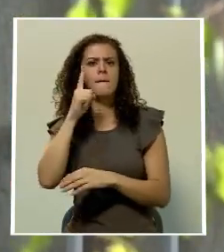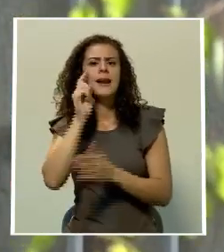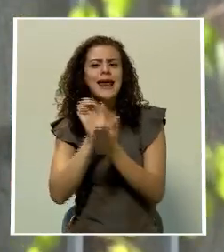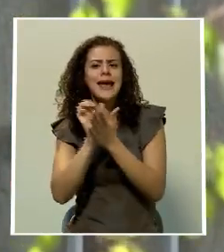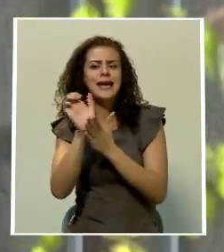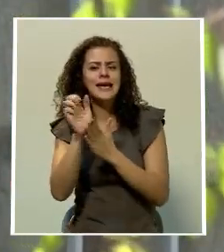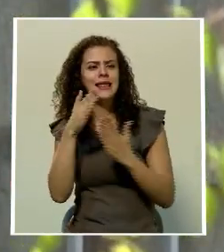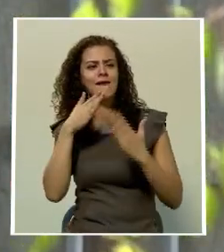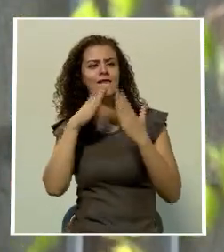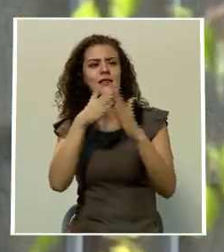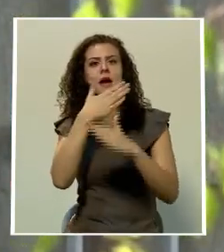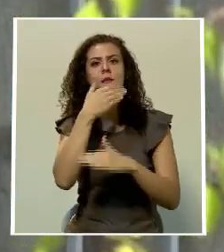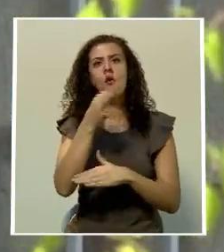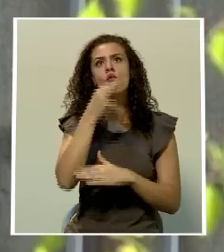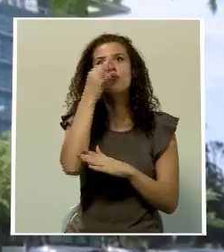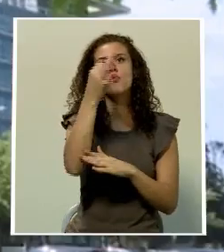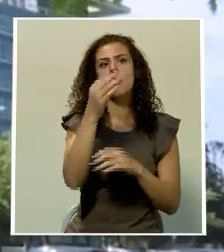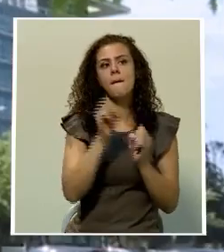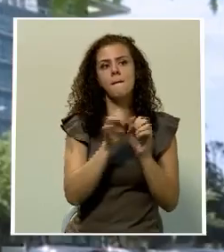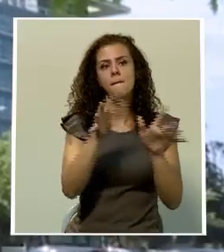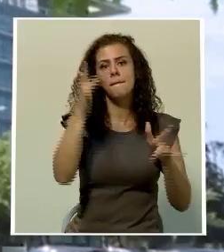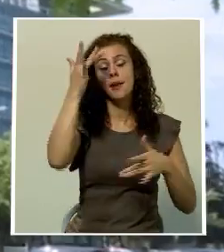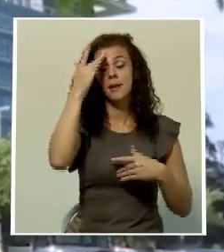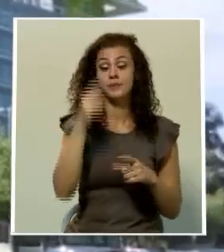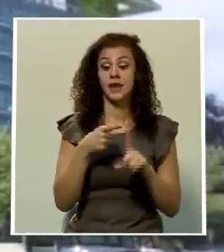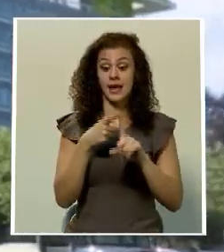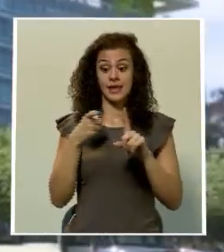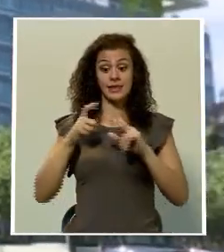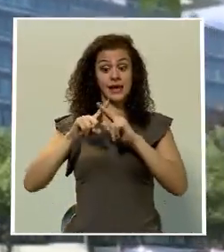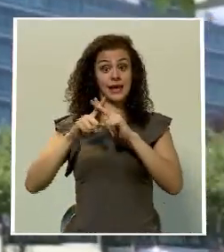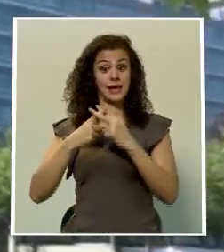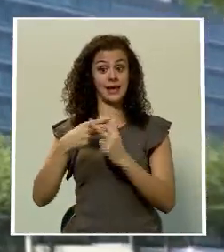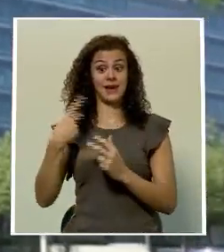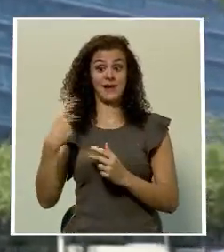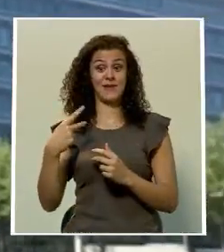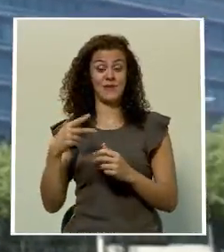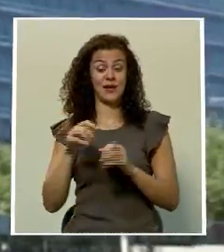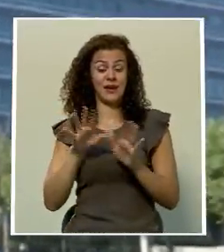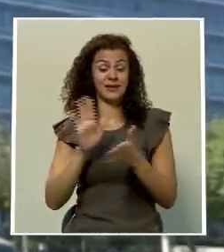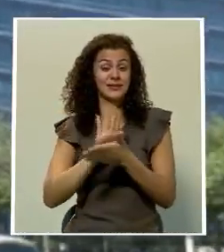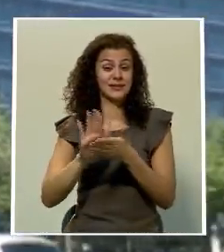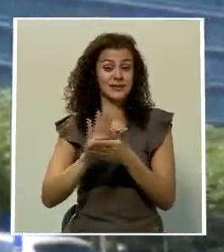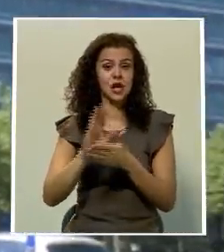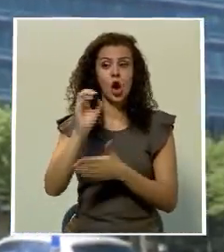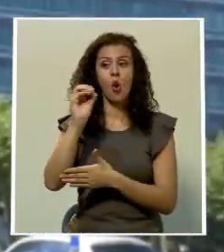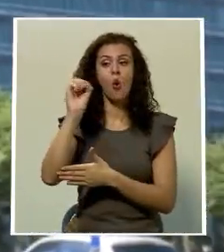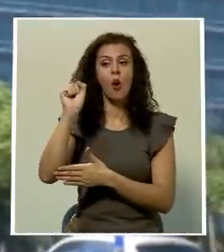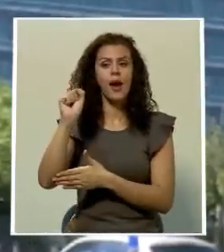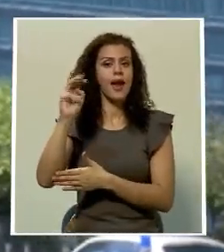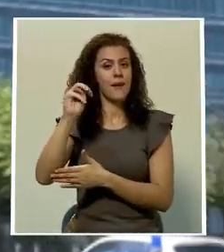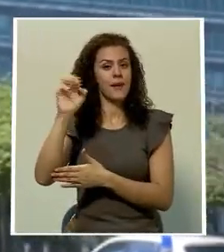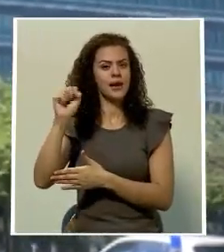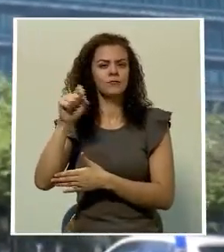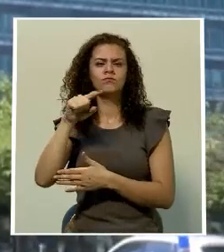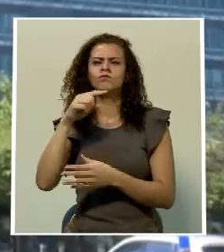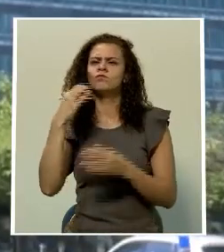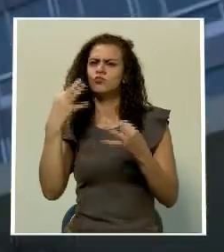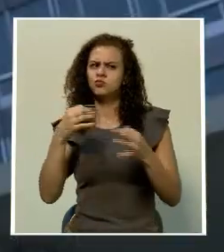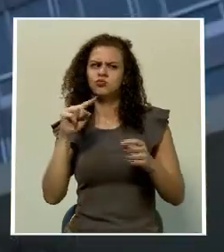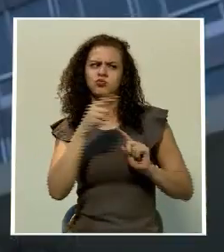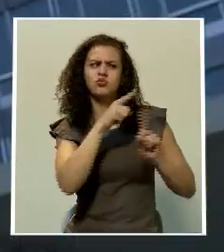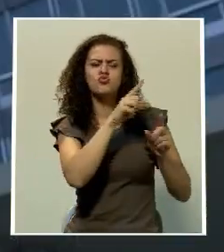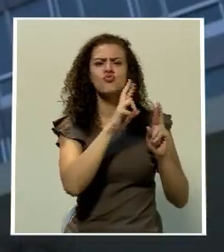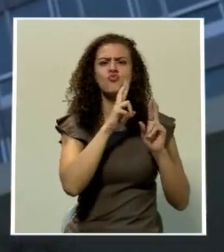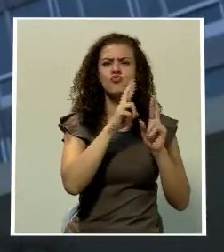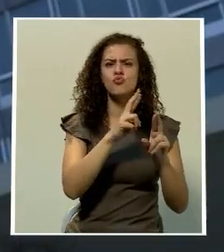enfrentar mejor una nueva pandemia. Desde que se inició la crisis sanitaria, la OMS ha sido duramente criticada por su